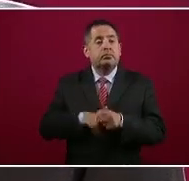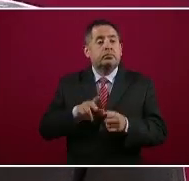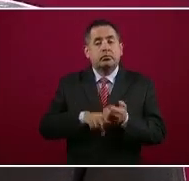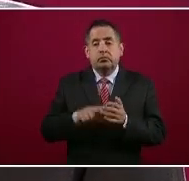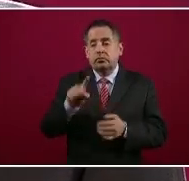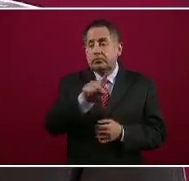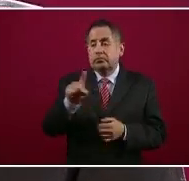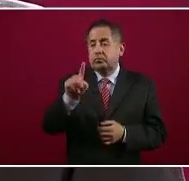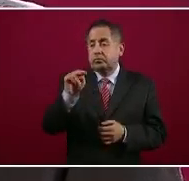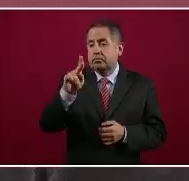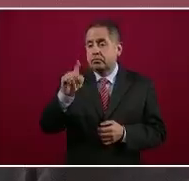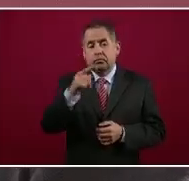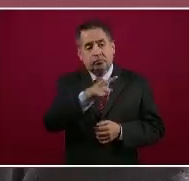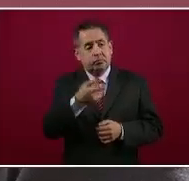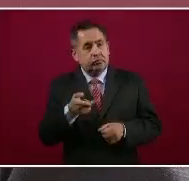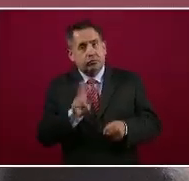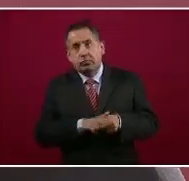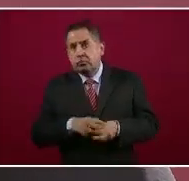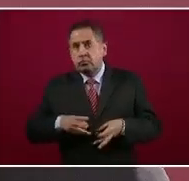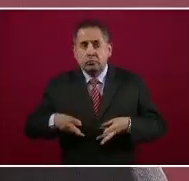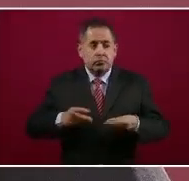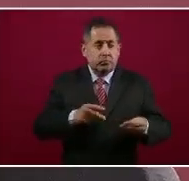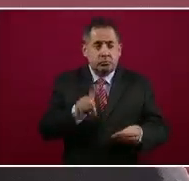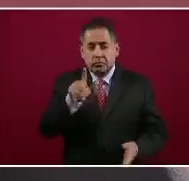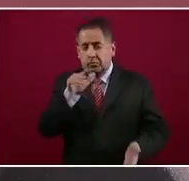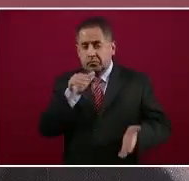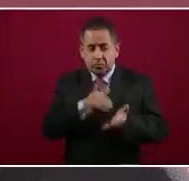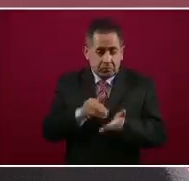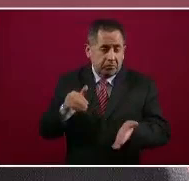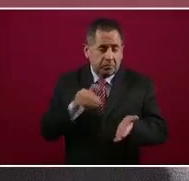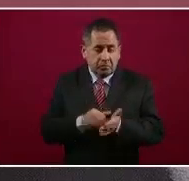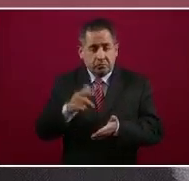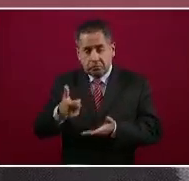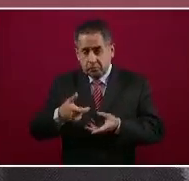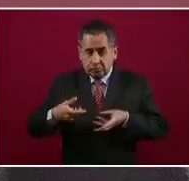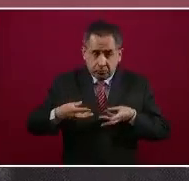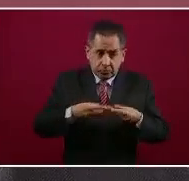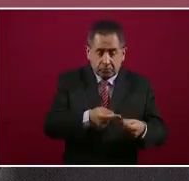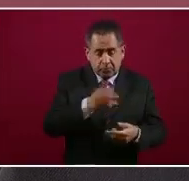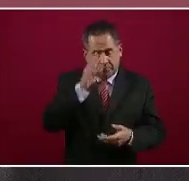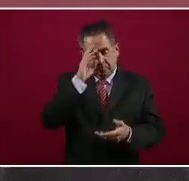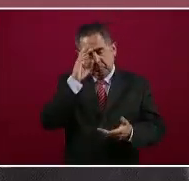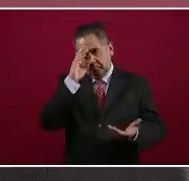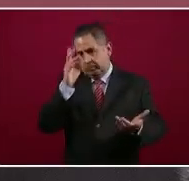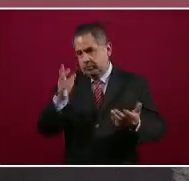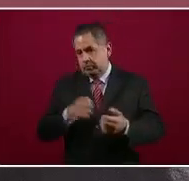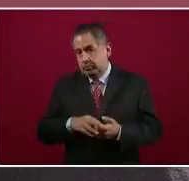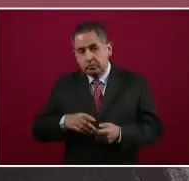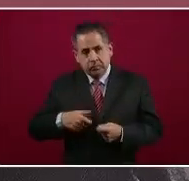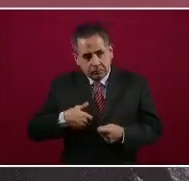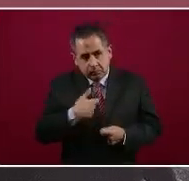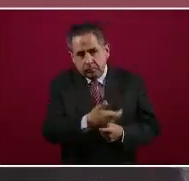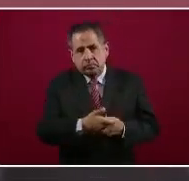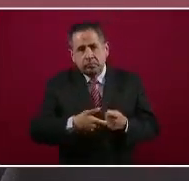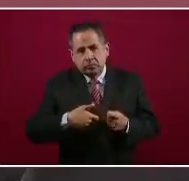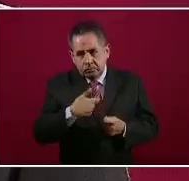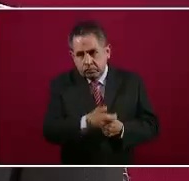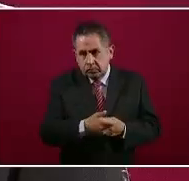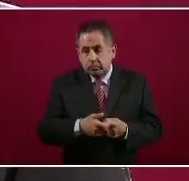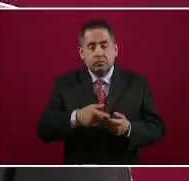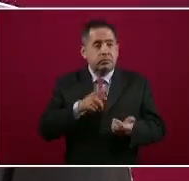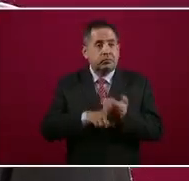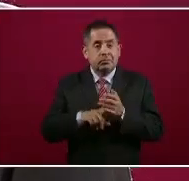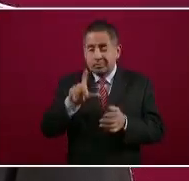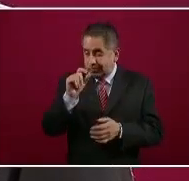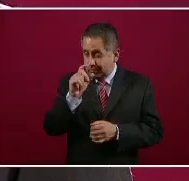a terminar costando como 7 mil millones de pesos y hay que estar pagando durante 20